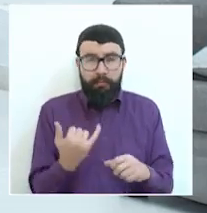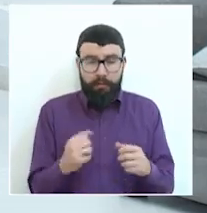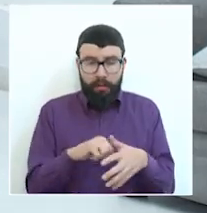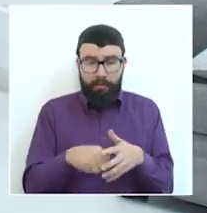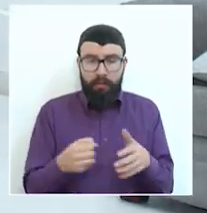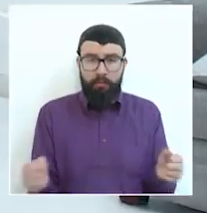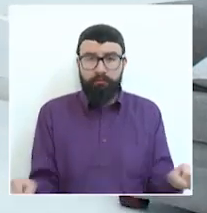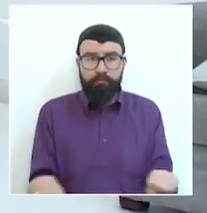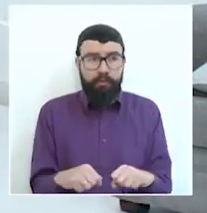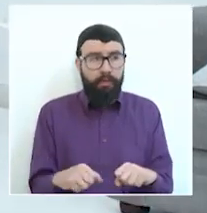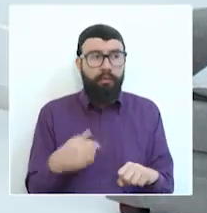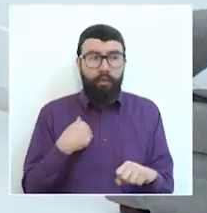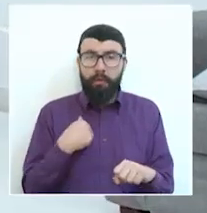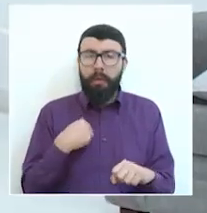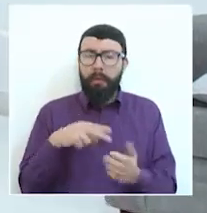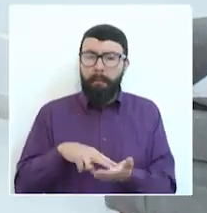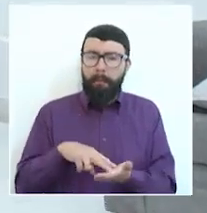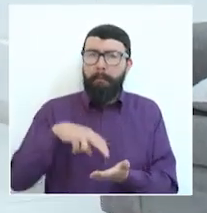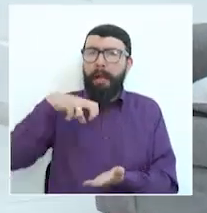voy a parar, así de sencillo.